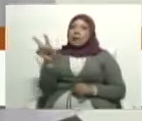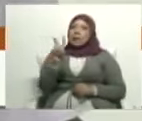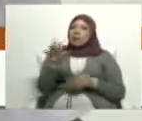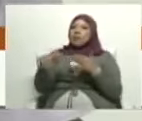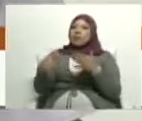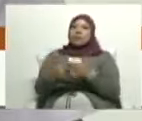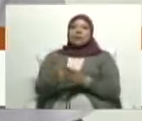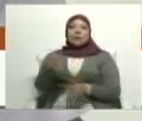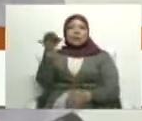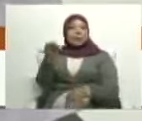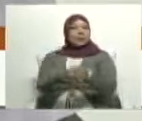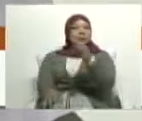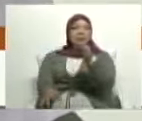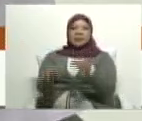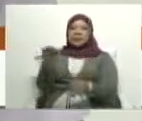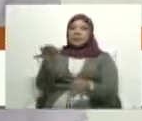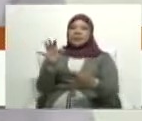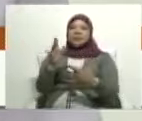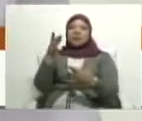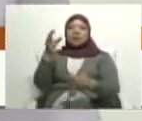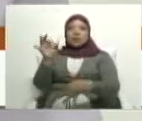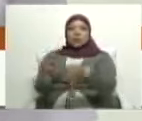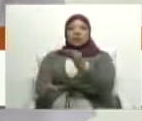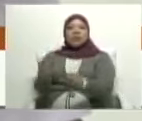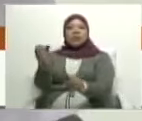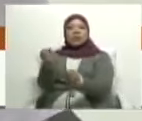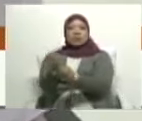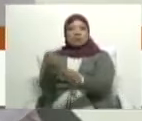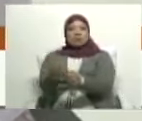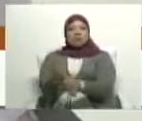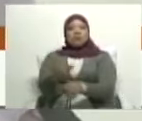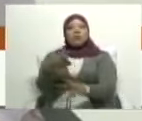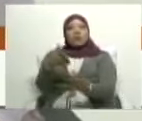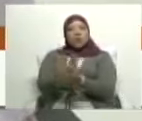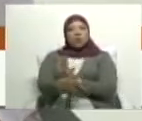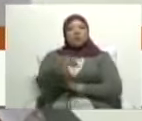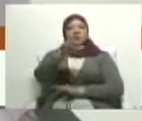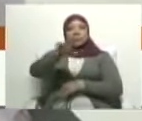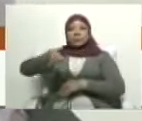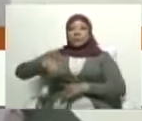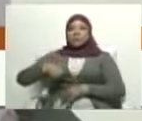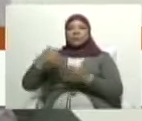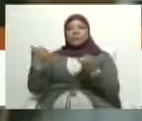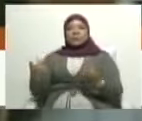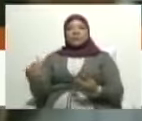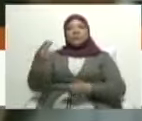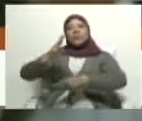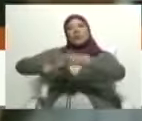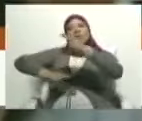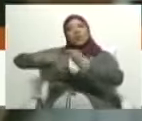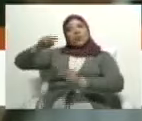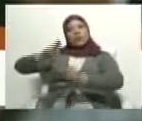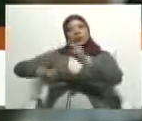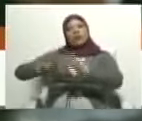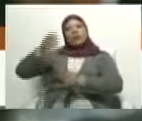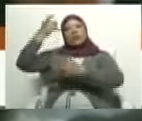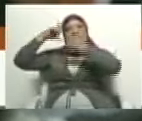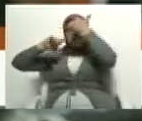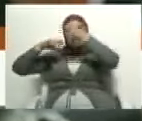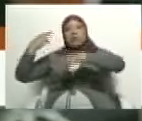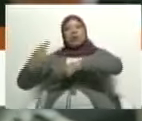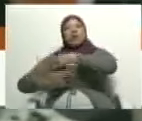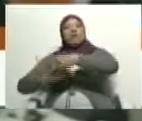venezolanas, somos justicieros frente a la injusticia. Y por eso nuestro modelo, el que construimos desde que llegó el comandante